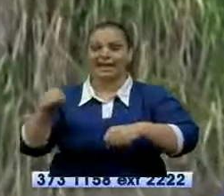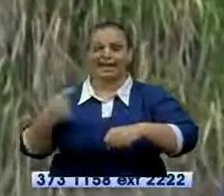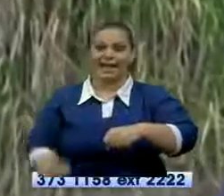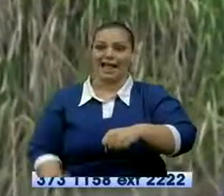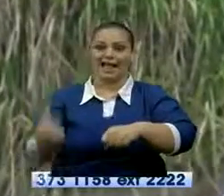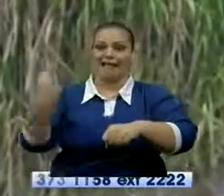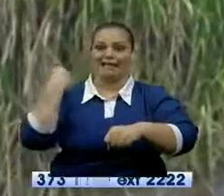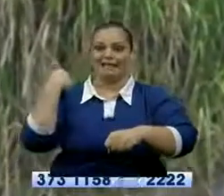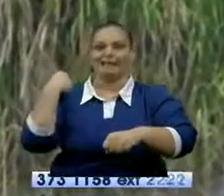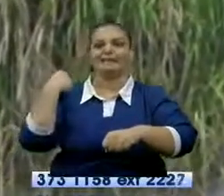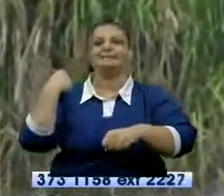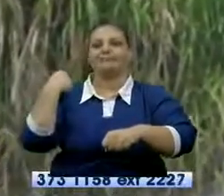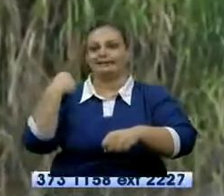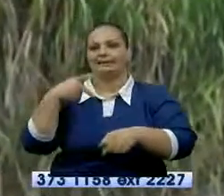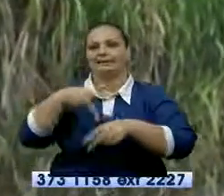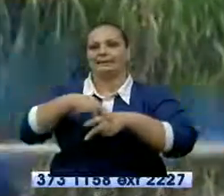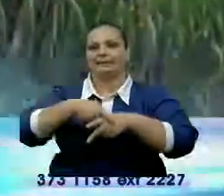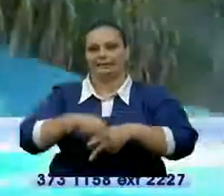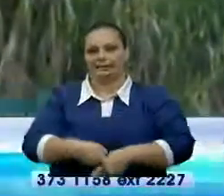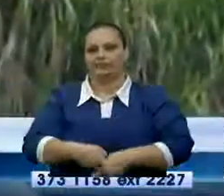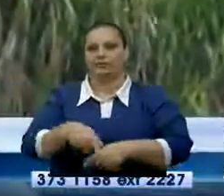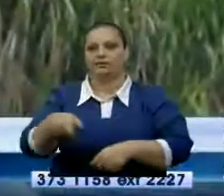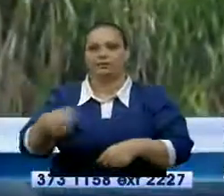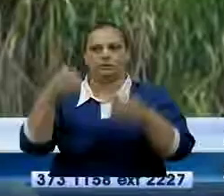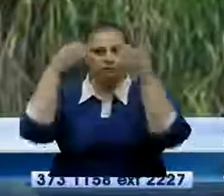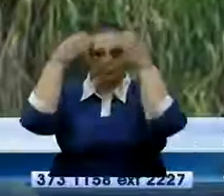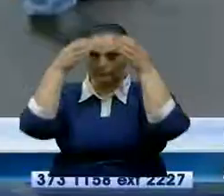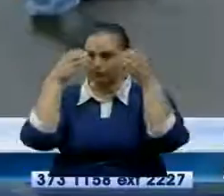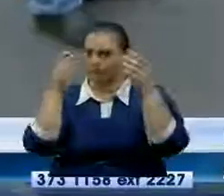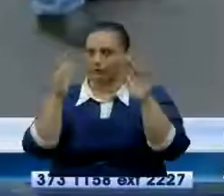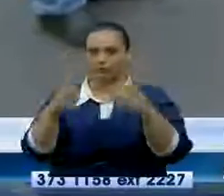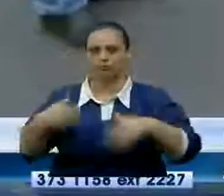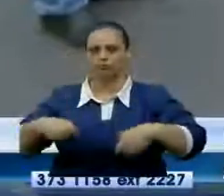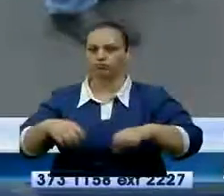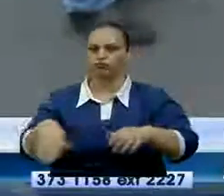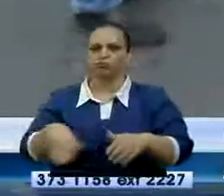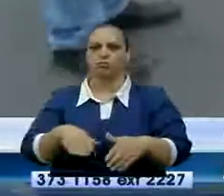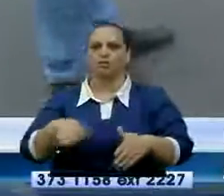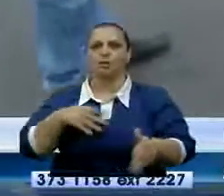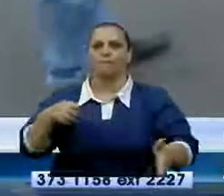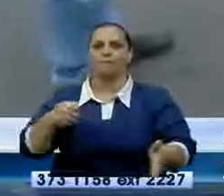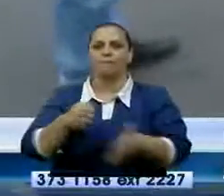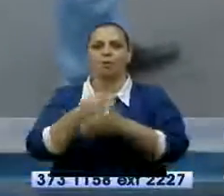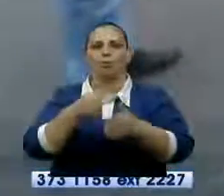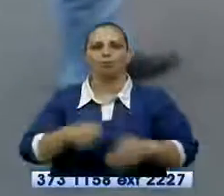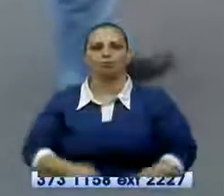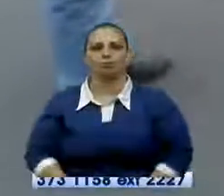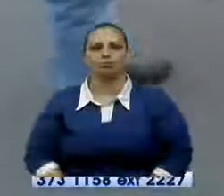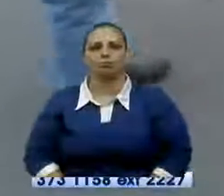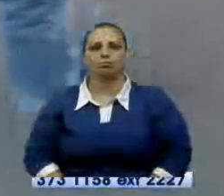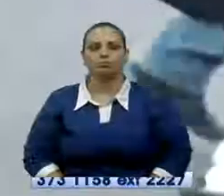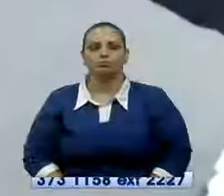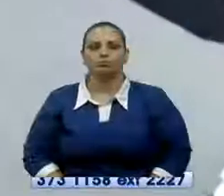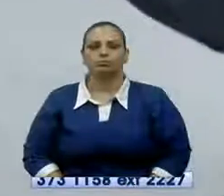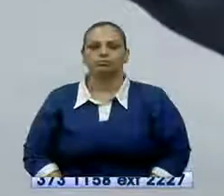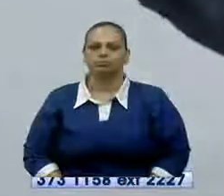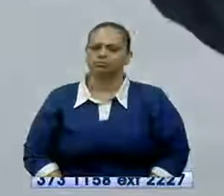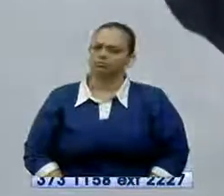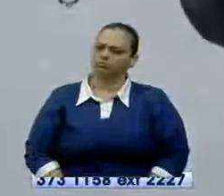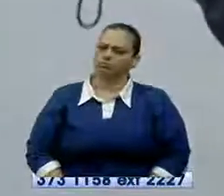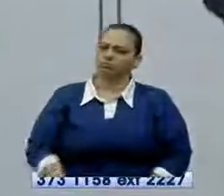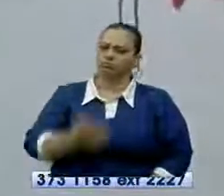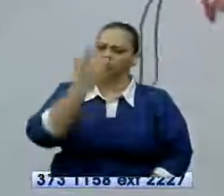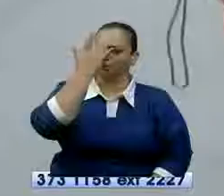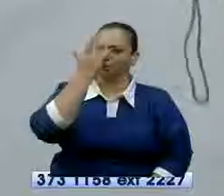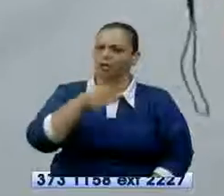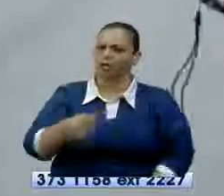tratando ya de ubicar o dar con el paradero del conductor de la motocicleta. En todo caso, se investigará la situación del por qué no se refirió rápidamente